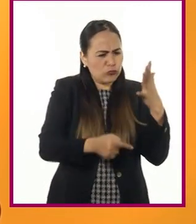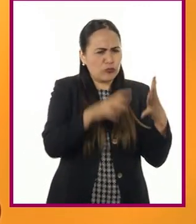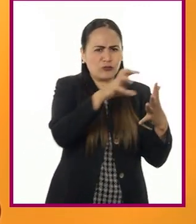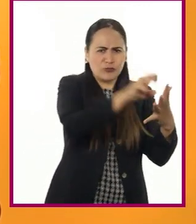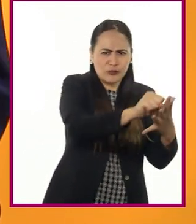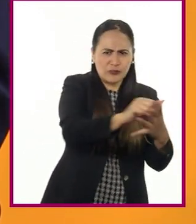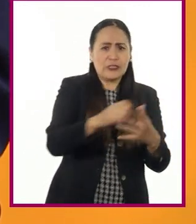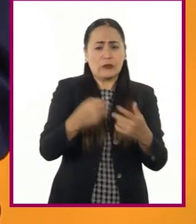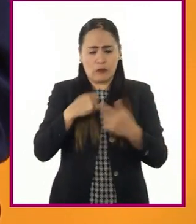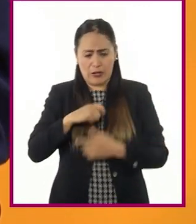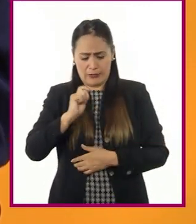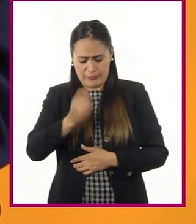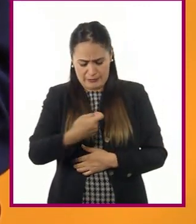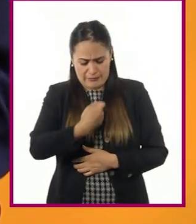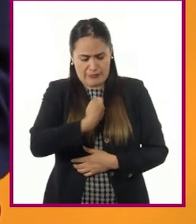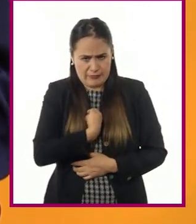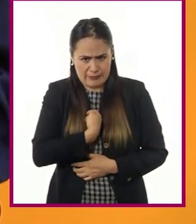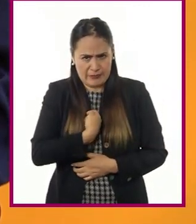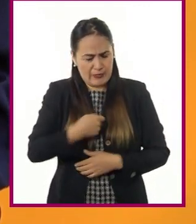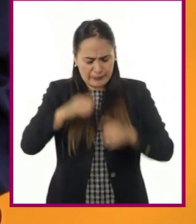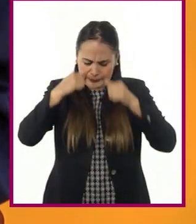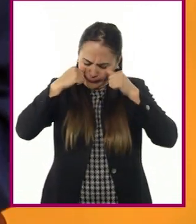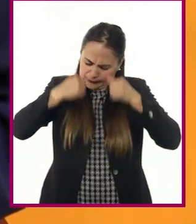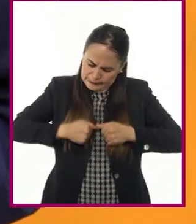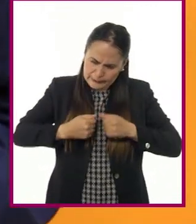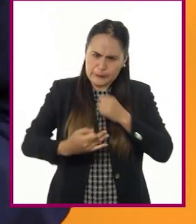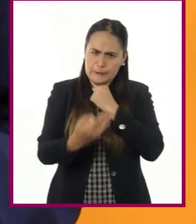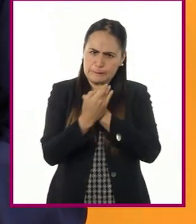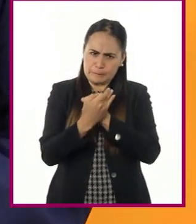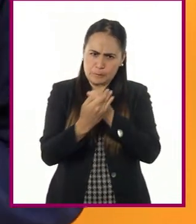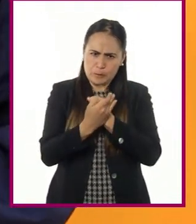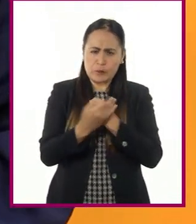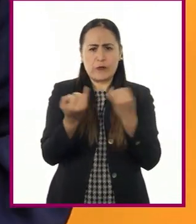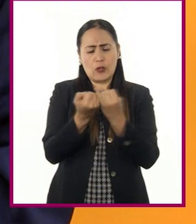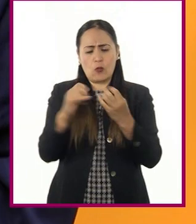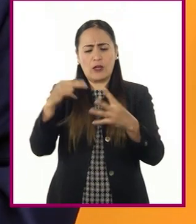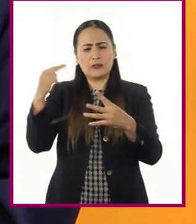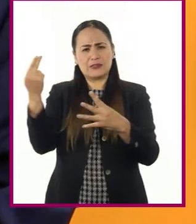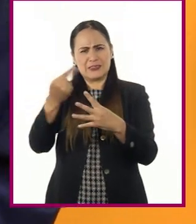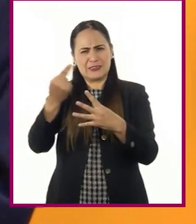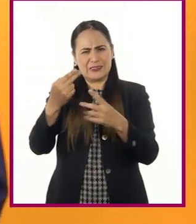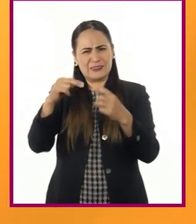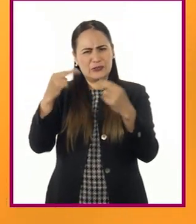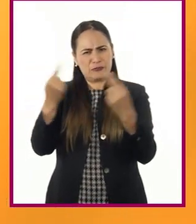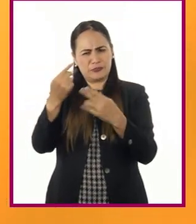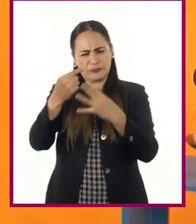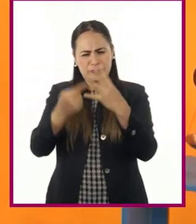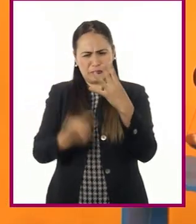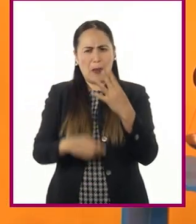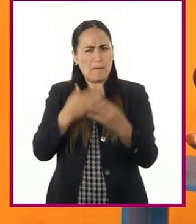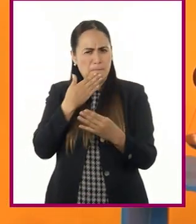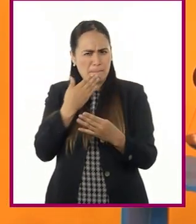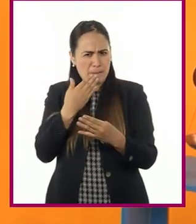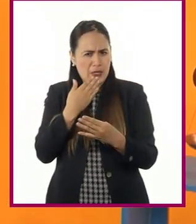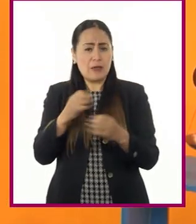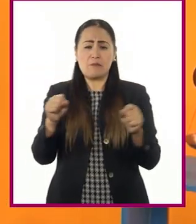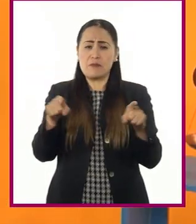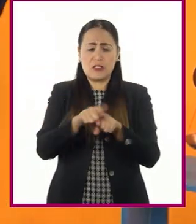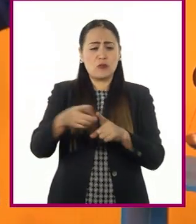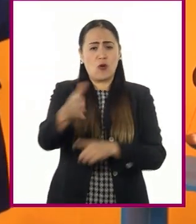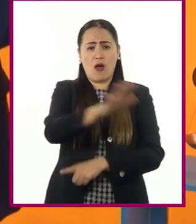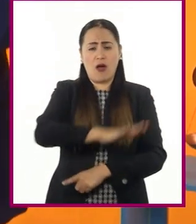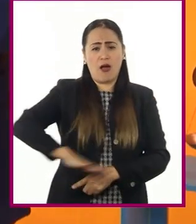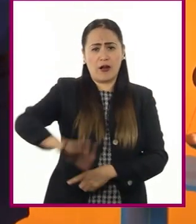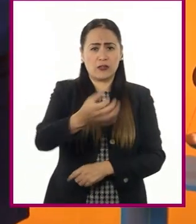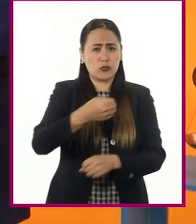identidad, satisfacer sus necesidades y contribuir a la mejora de su sociedad.